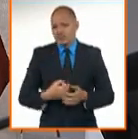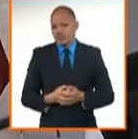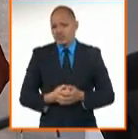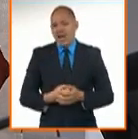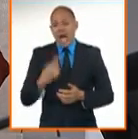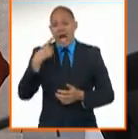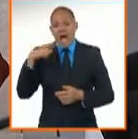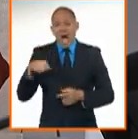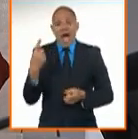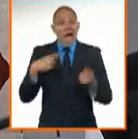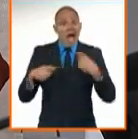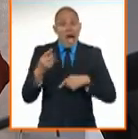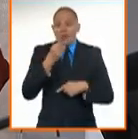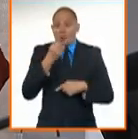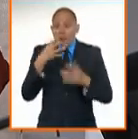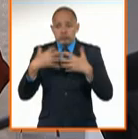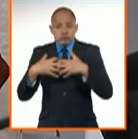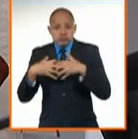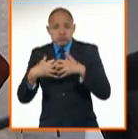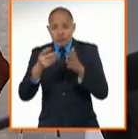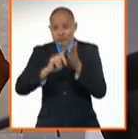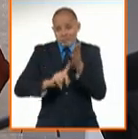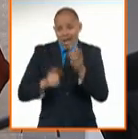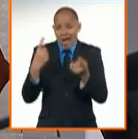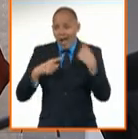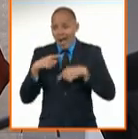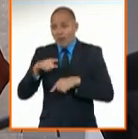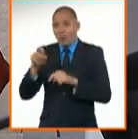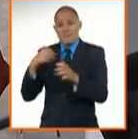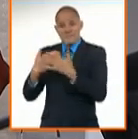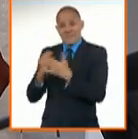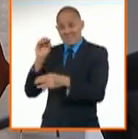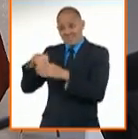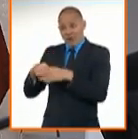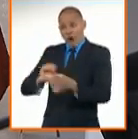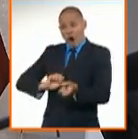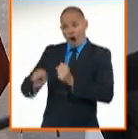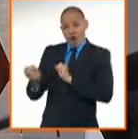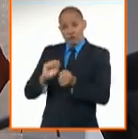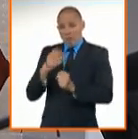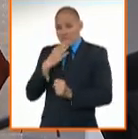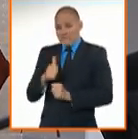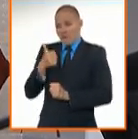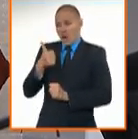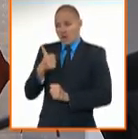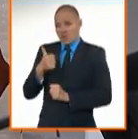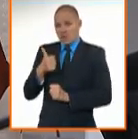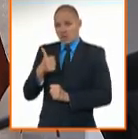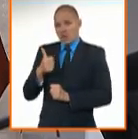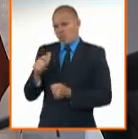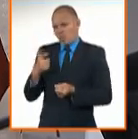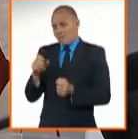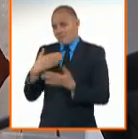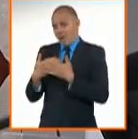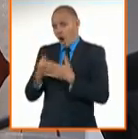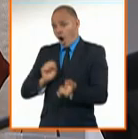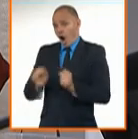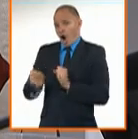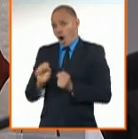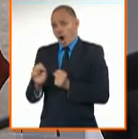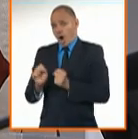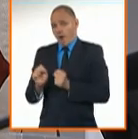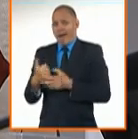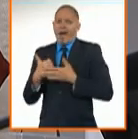ahora que se pueda dejar de gastar y optimizar en el sector estatal sirva para mitigar